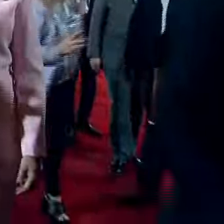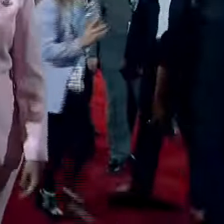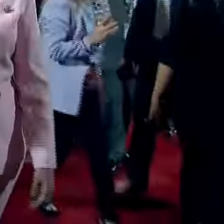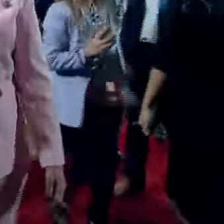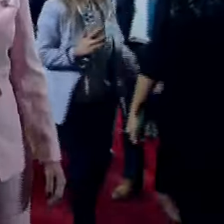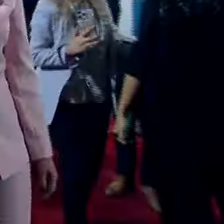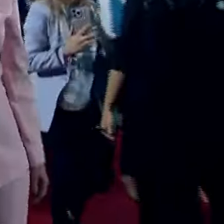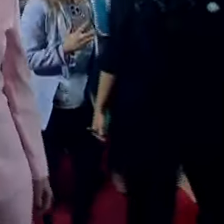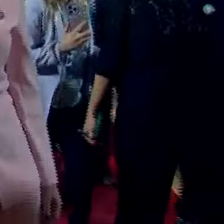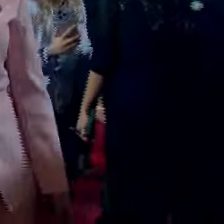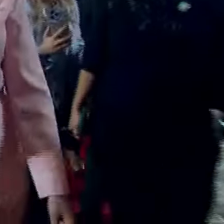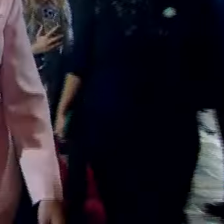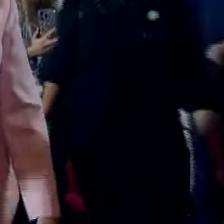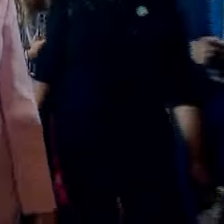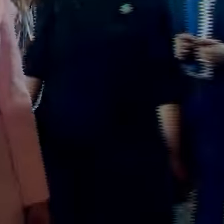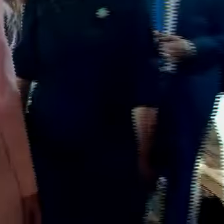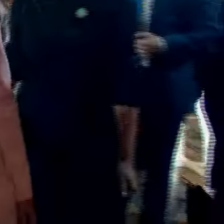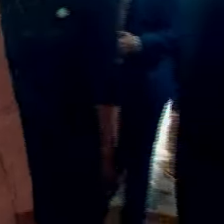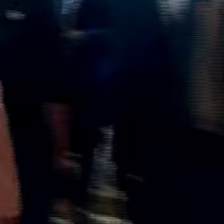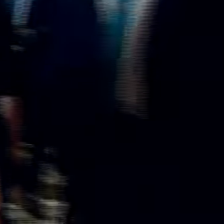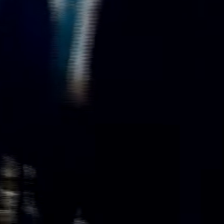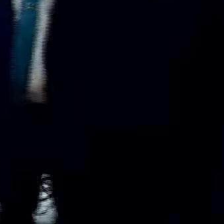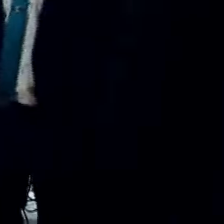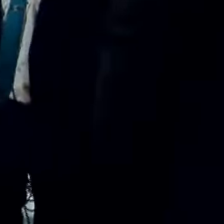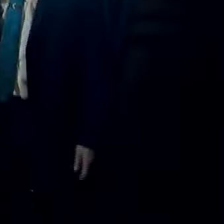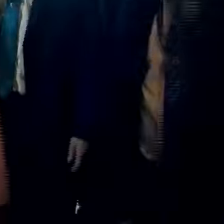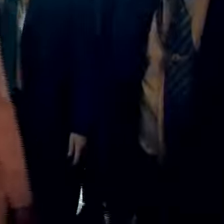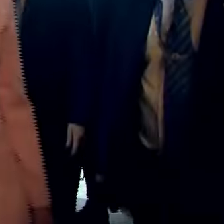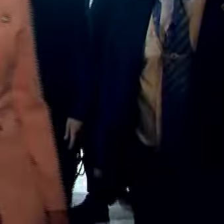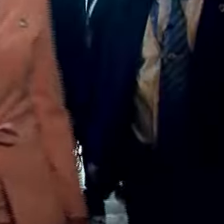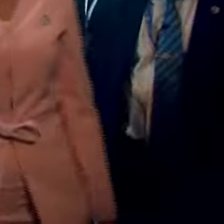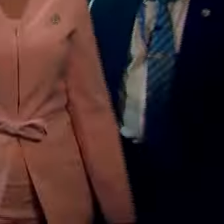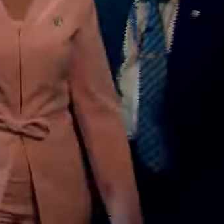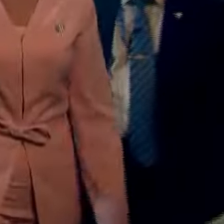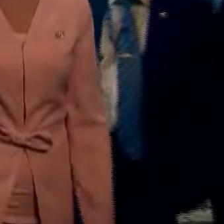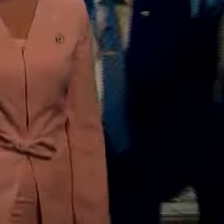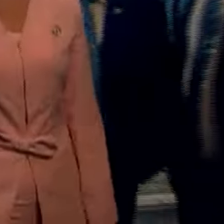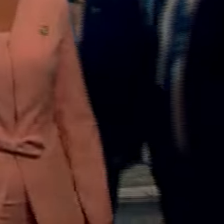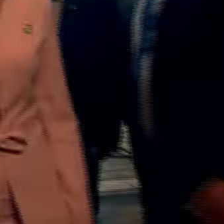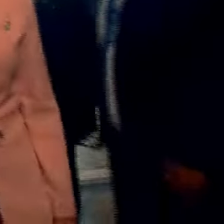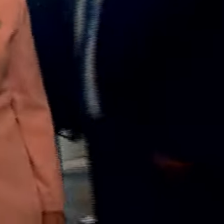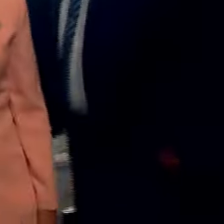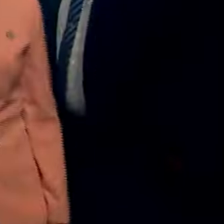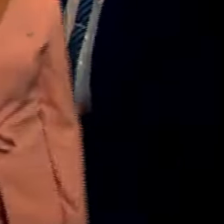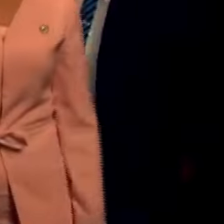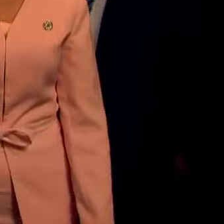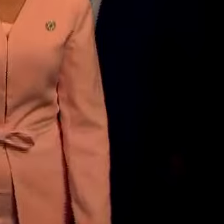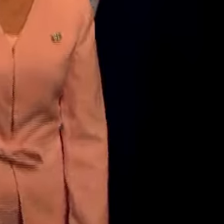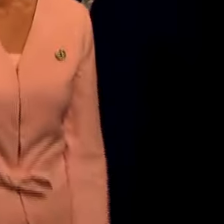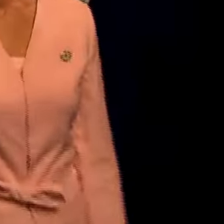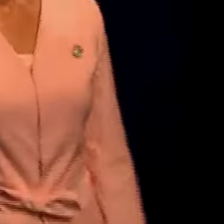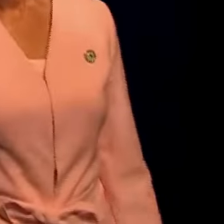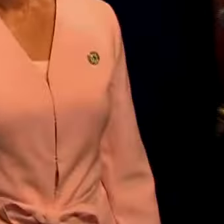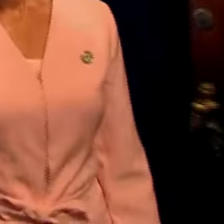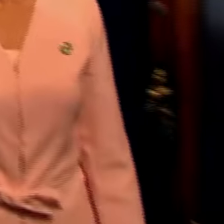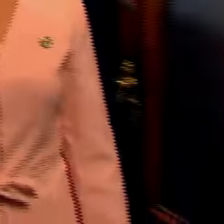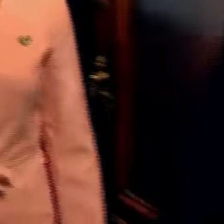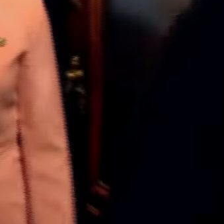ordinarias del Congreso Nacional año tras año y luego continúa en exhibición un